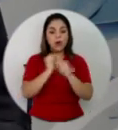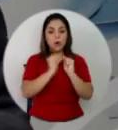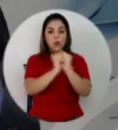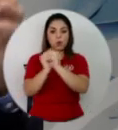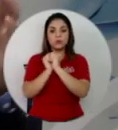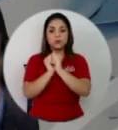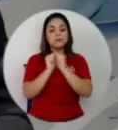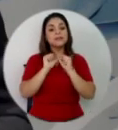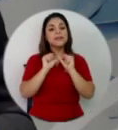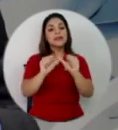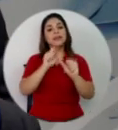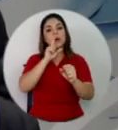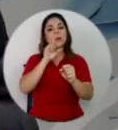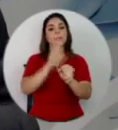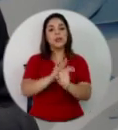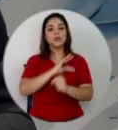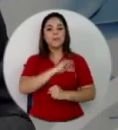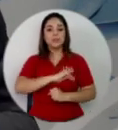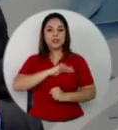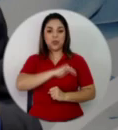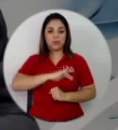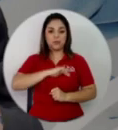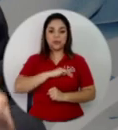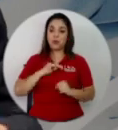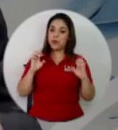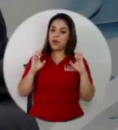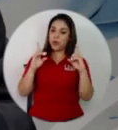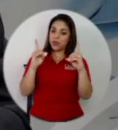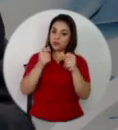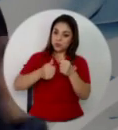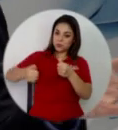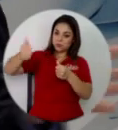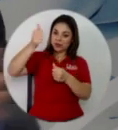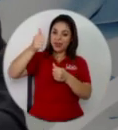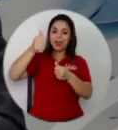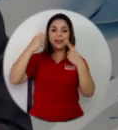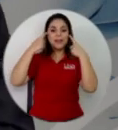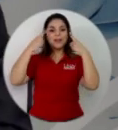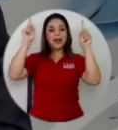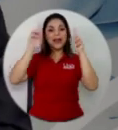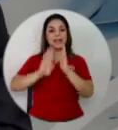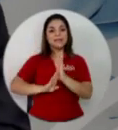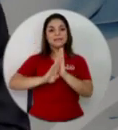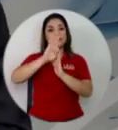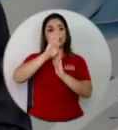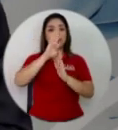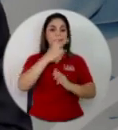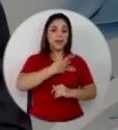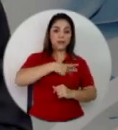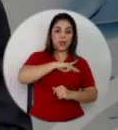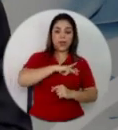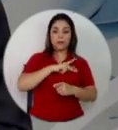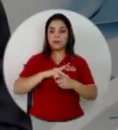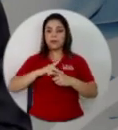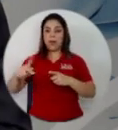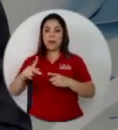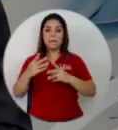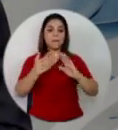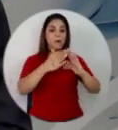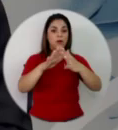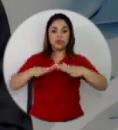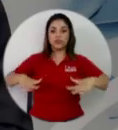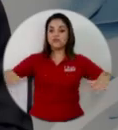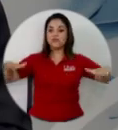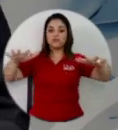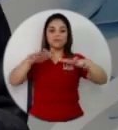cumpliendo nuestra misión como instituciones de educación superior, de darle oportunidades de crecimiento personal y profesional a poblaciones en todo